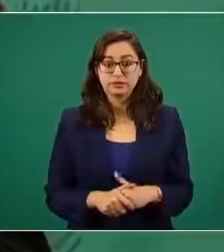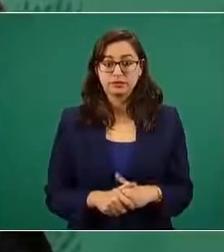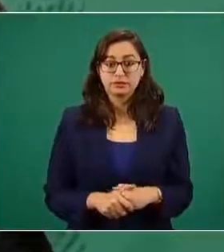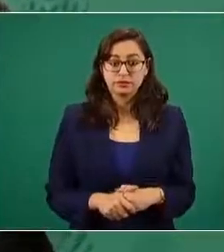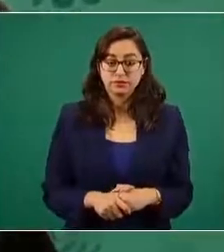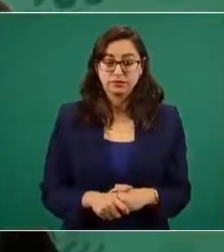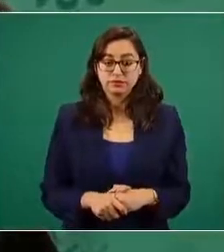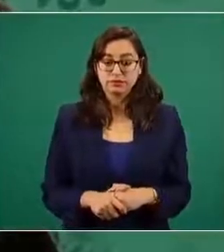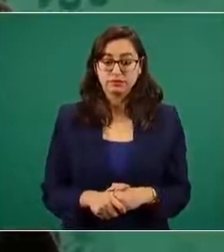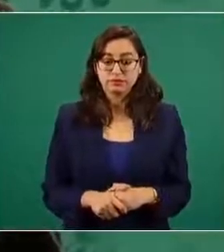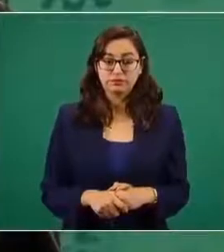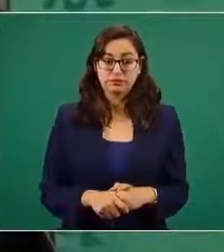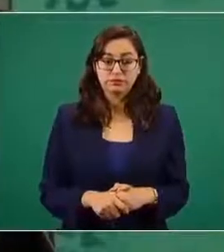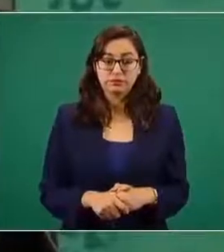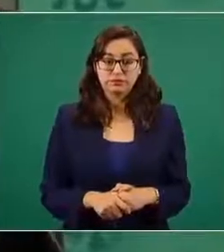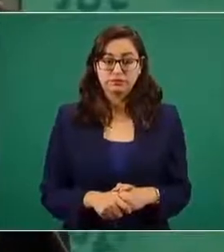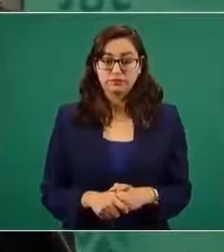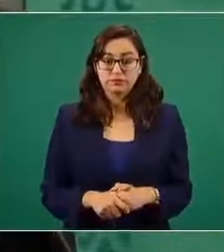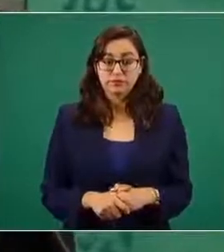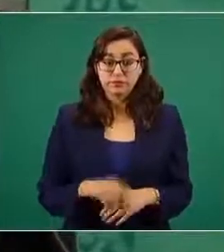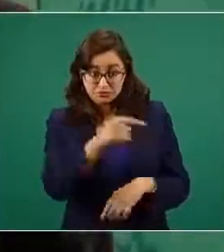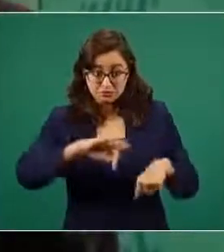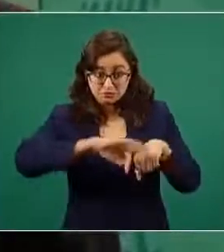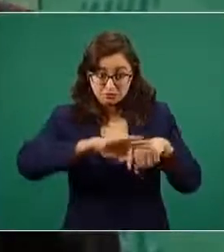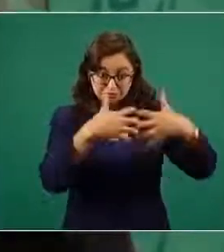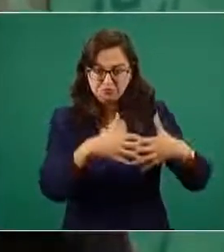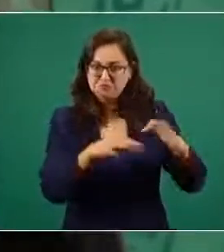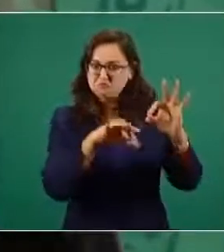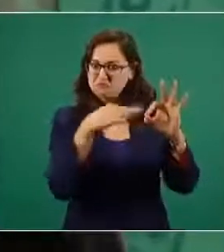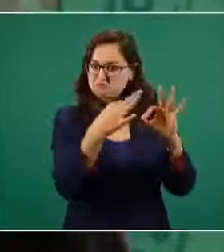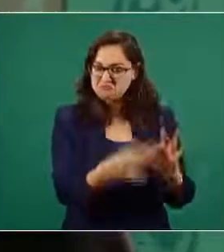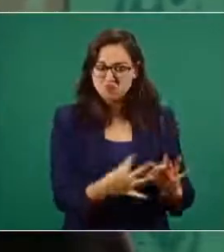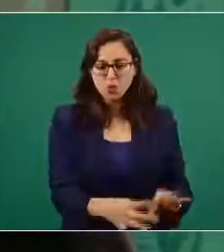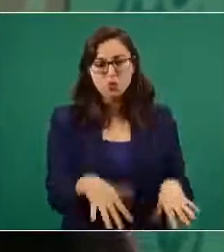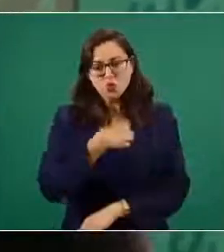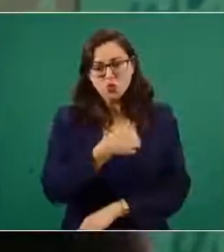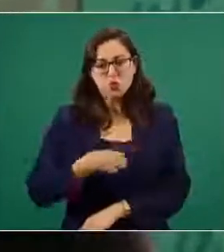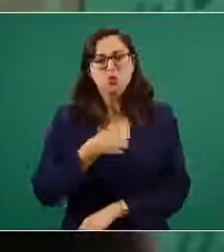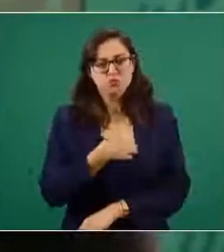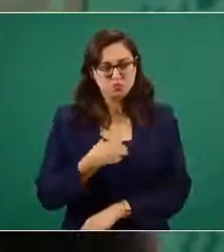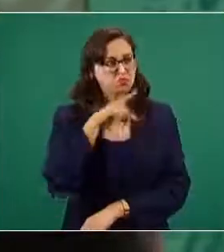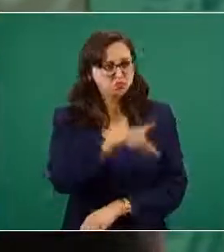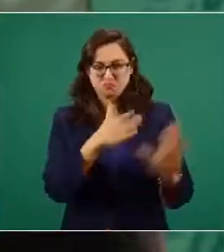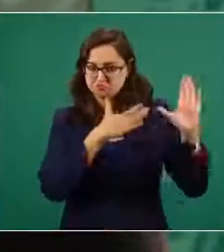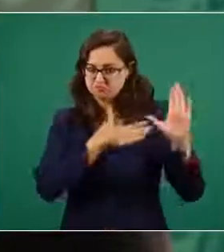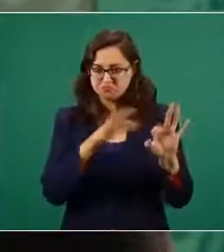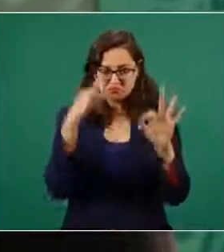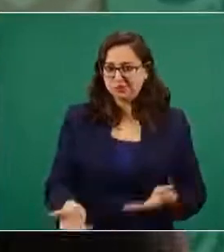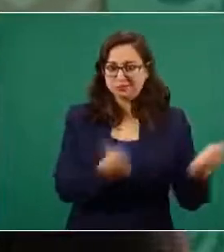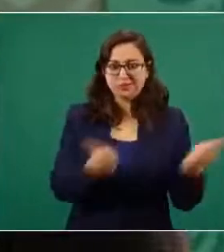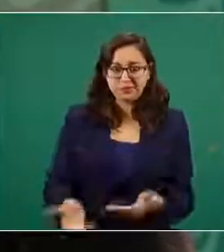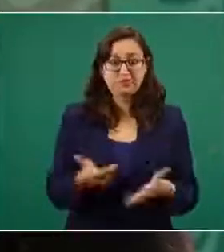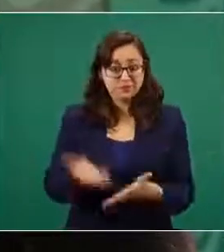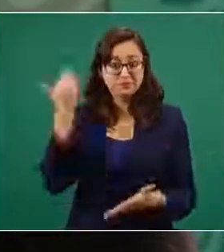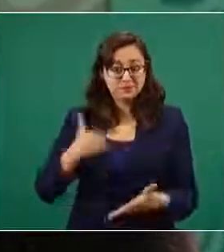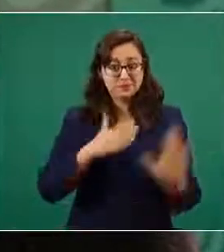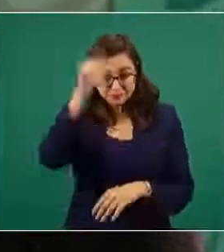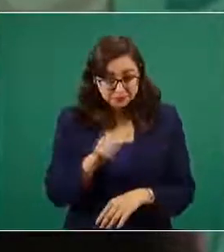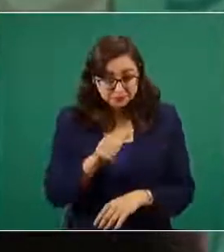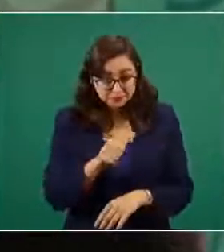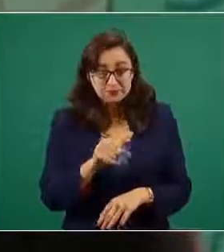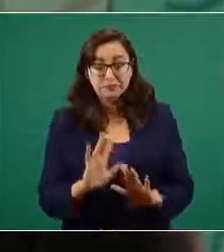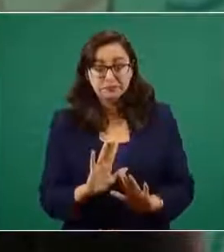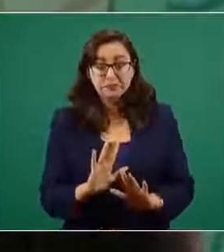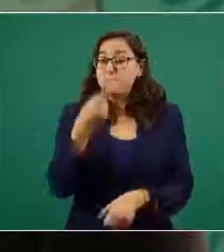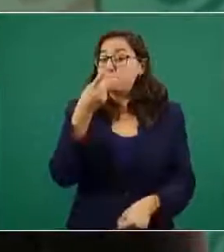el cumplimiento de la farmacéutica Pfizer, porque está cumpliendo puntualmente con los compromisos que hicimos. Esto se lo agradecemos mucho.